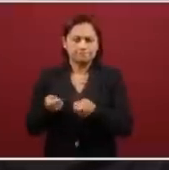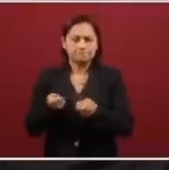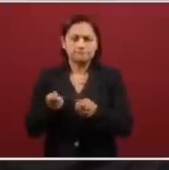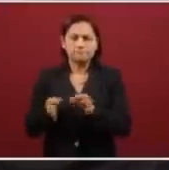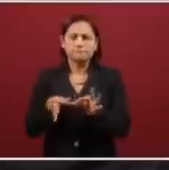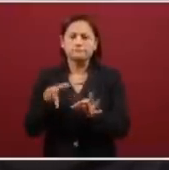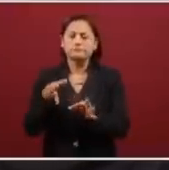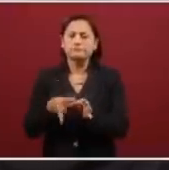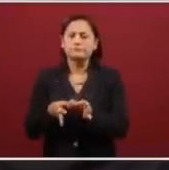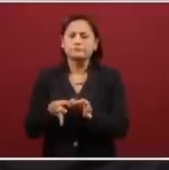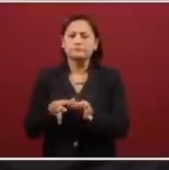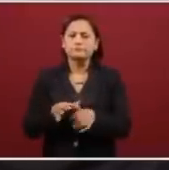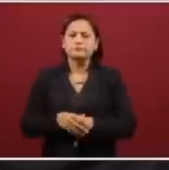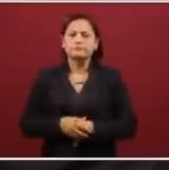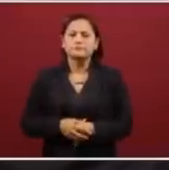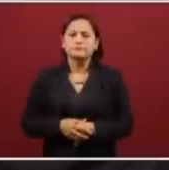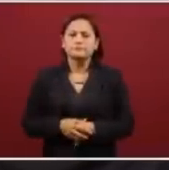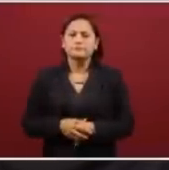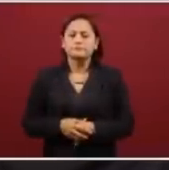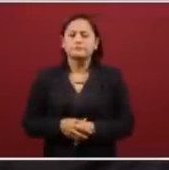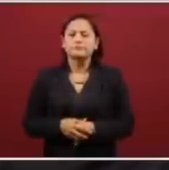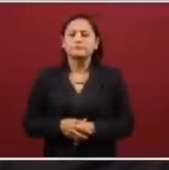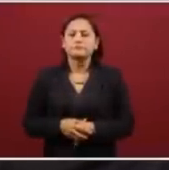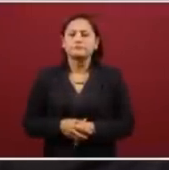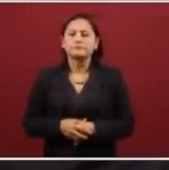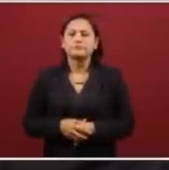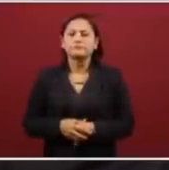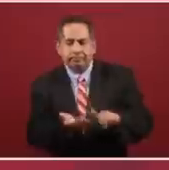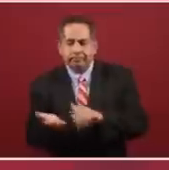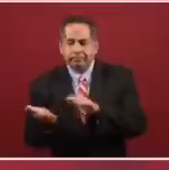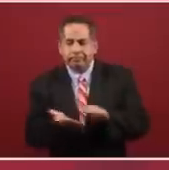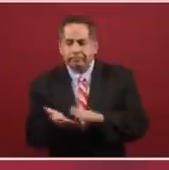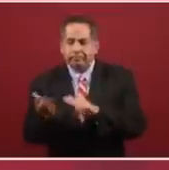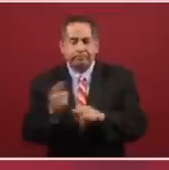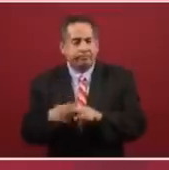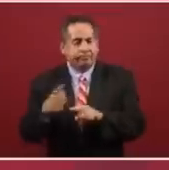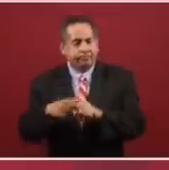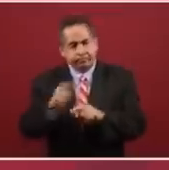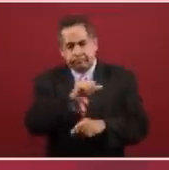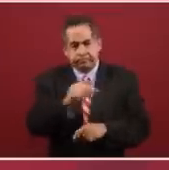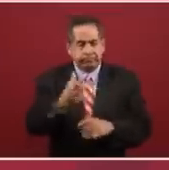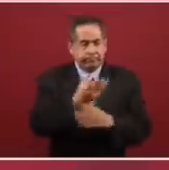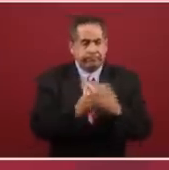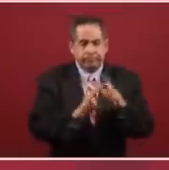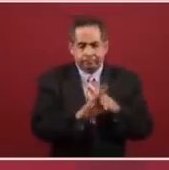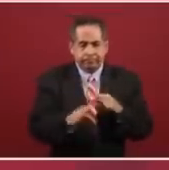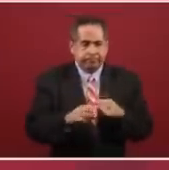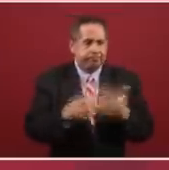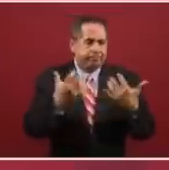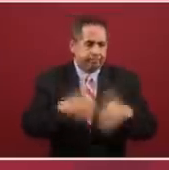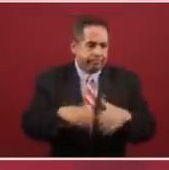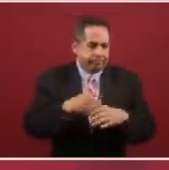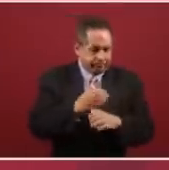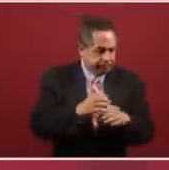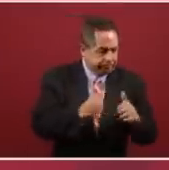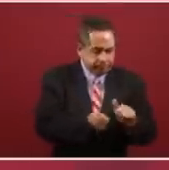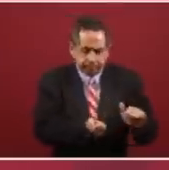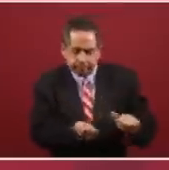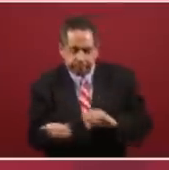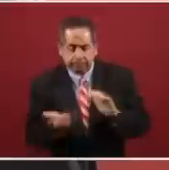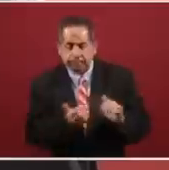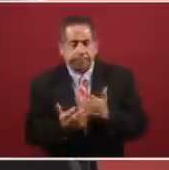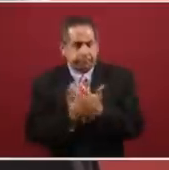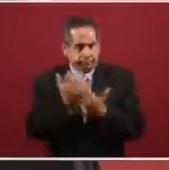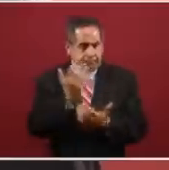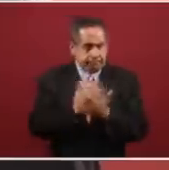el propósito de ofrecer 40,000 empleos a migrantes en la frontera norte. Nos están ofreciendo las